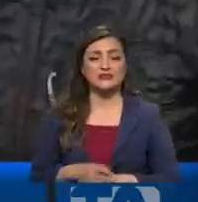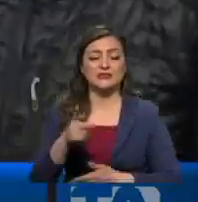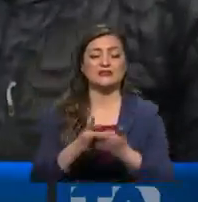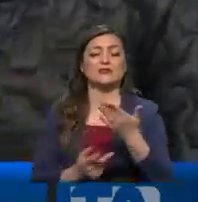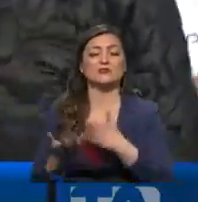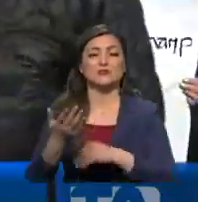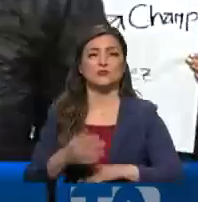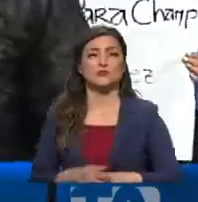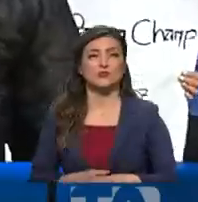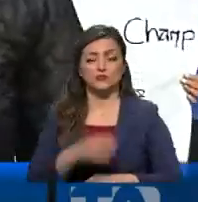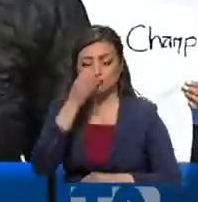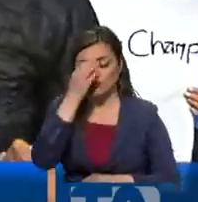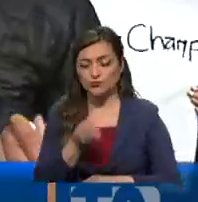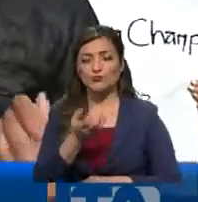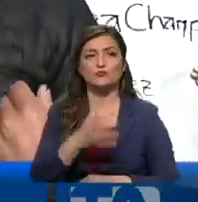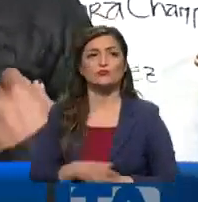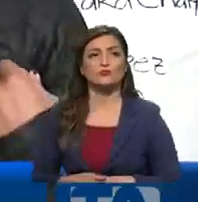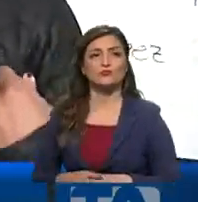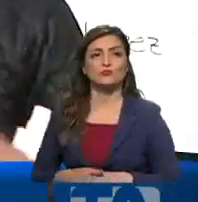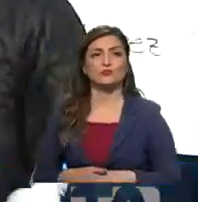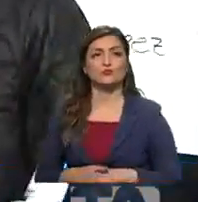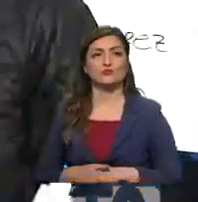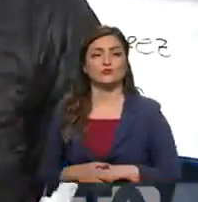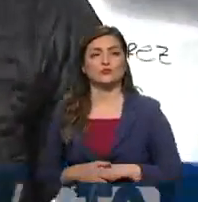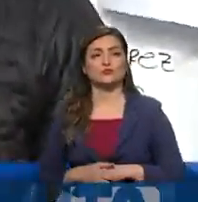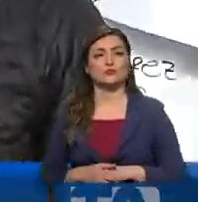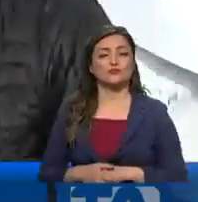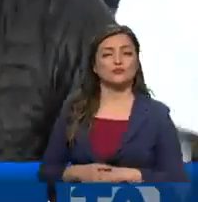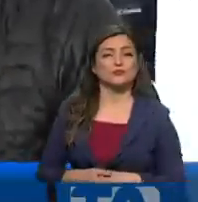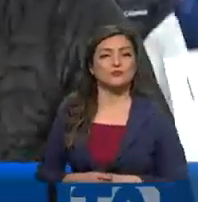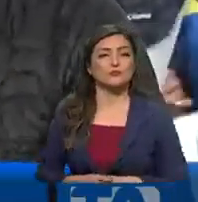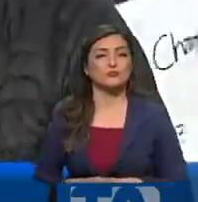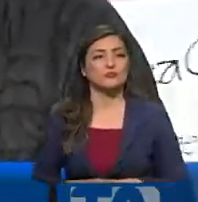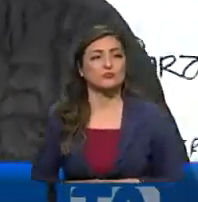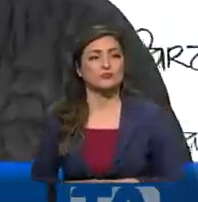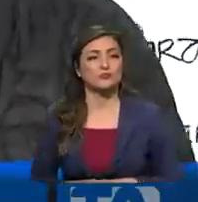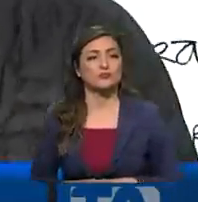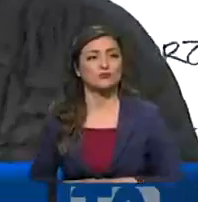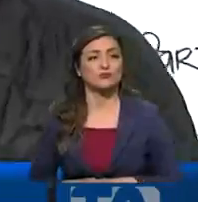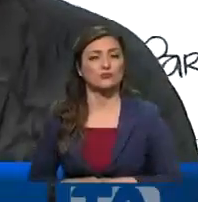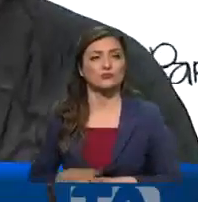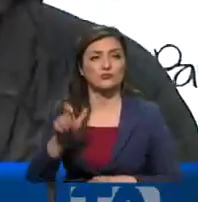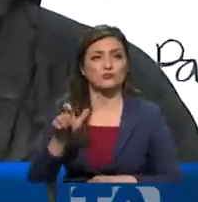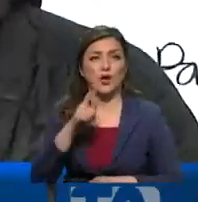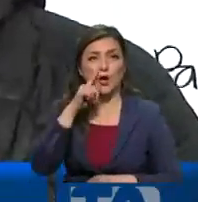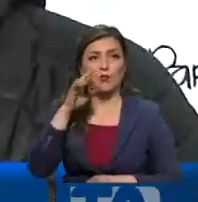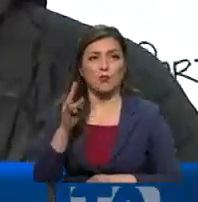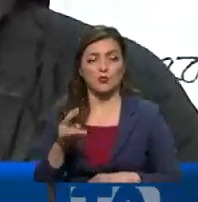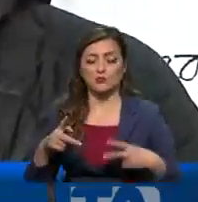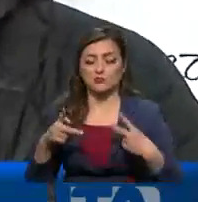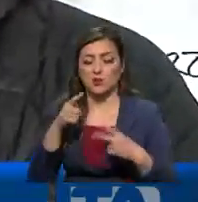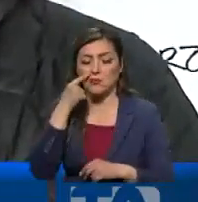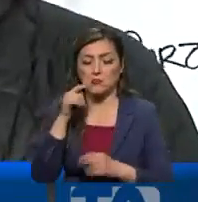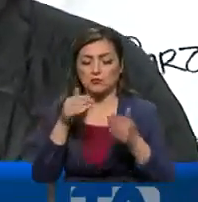ocurrió. Bueno, pues como ustedes saben, perder una vida, un esposo, un padre es muy doloroso,